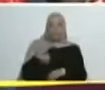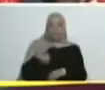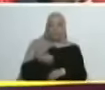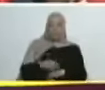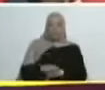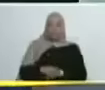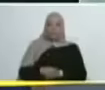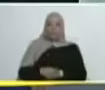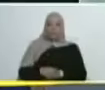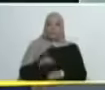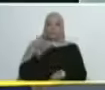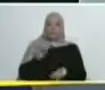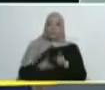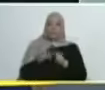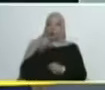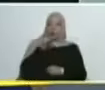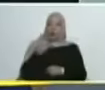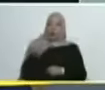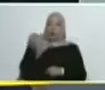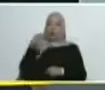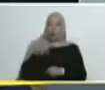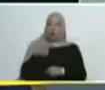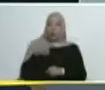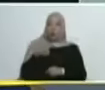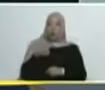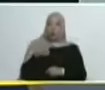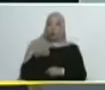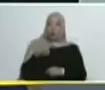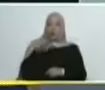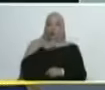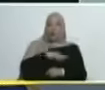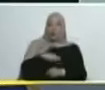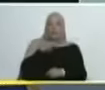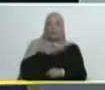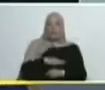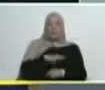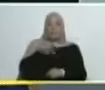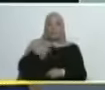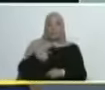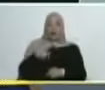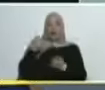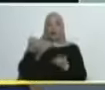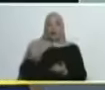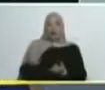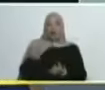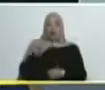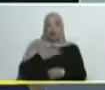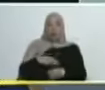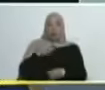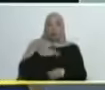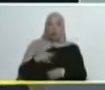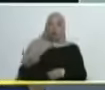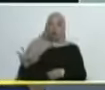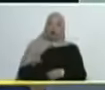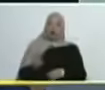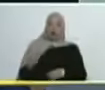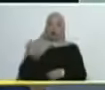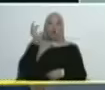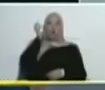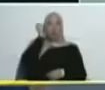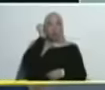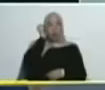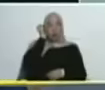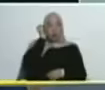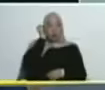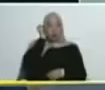Y con algo maravilloso, las grandes misiones de nueva generación, la gran misión Venezuela Mujer, la gran